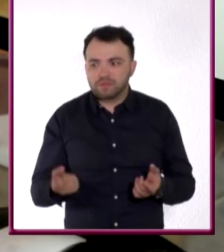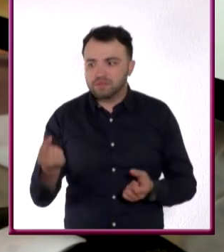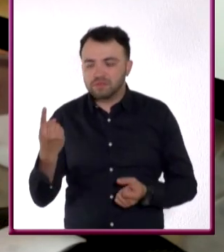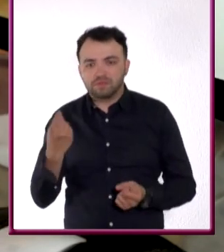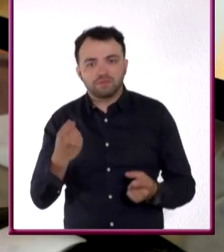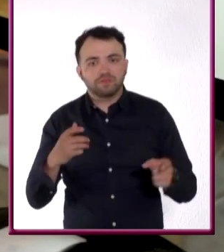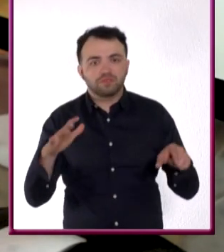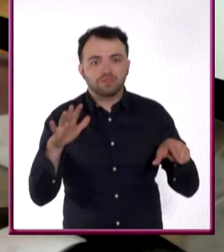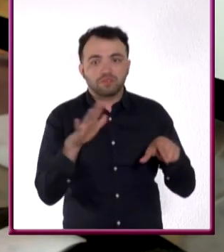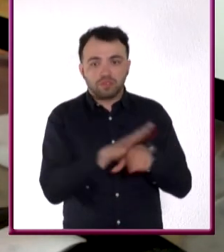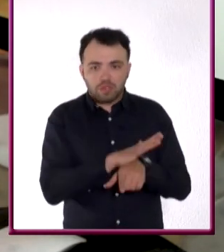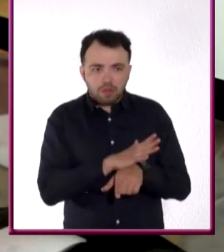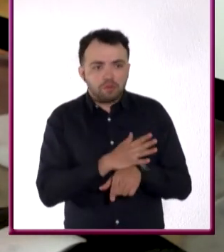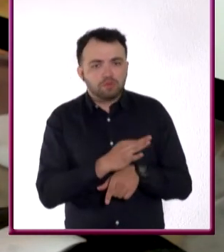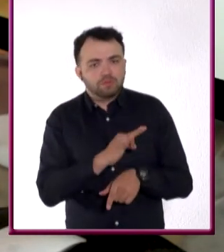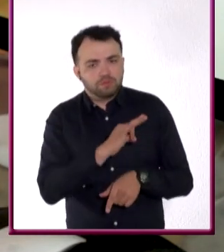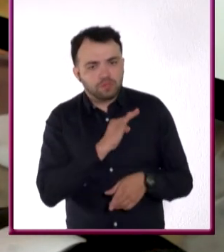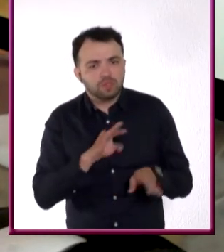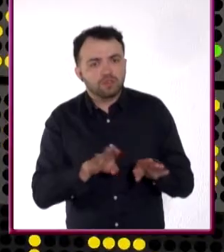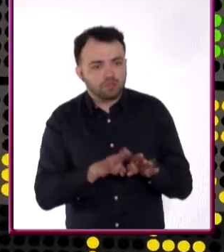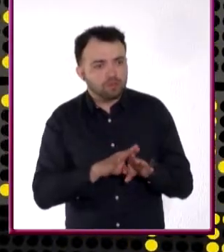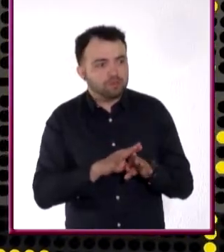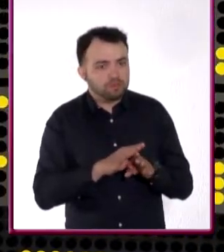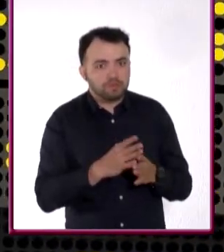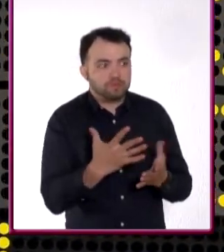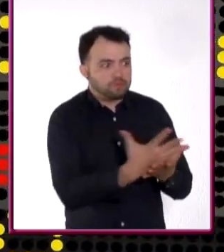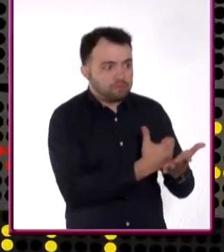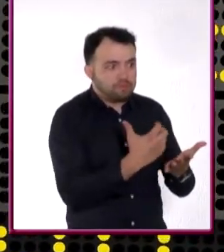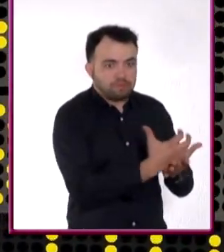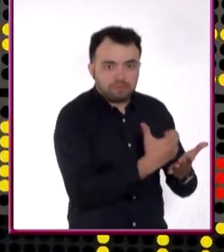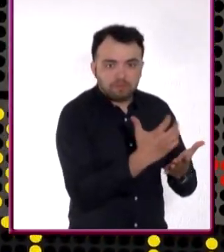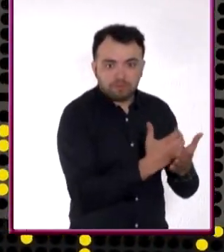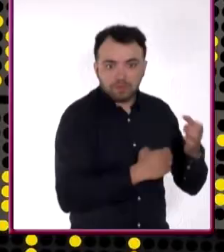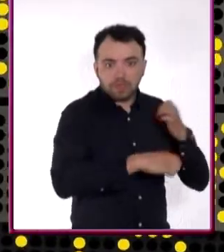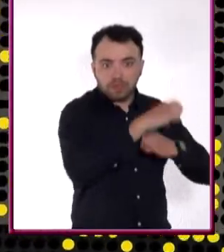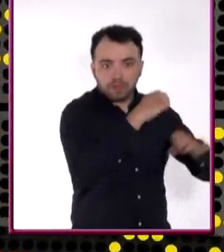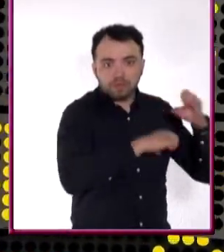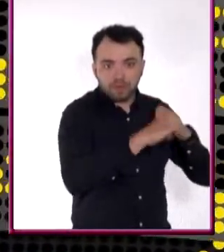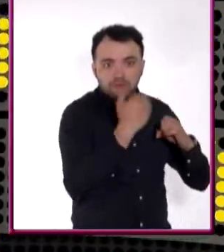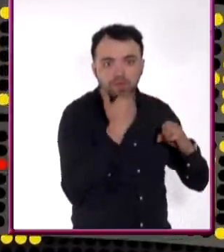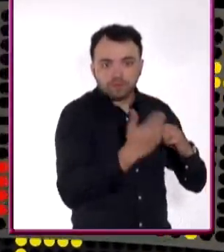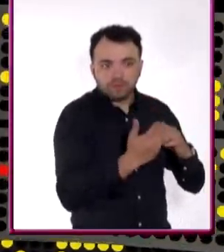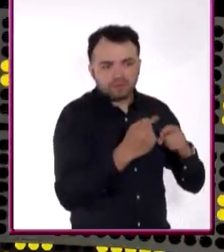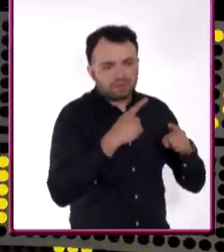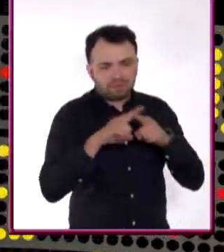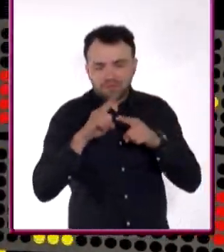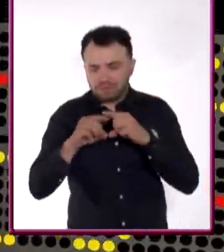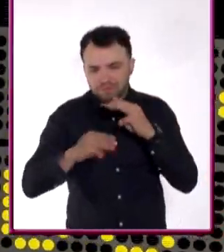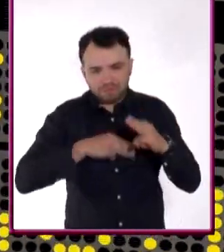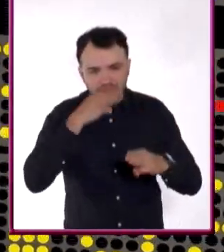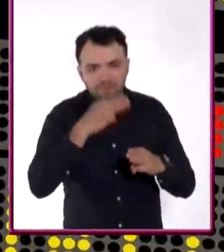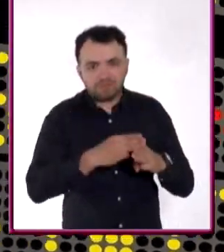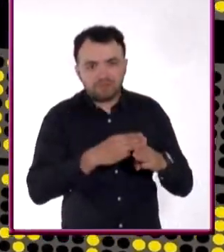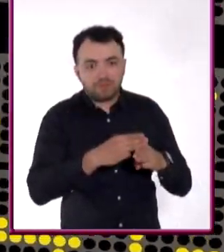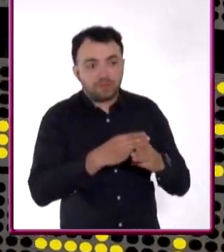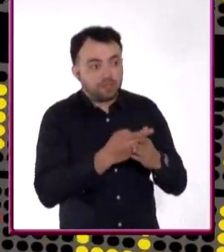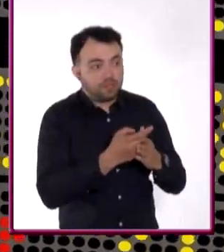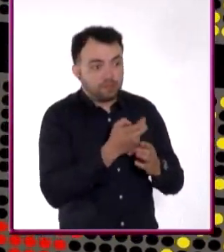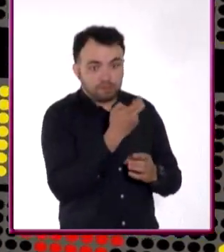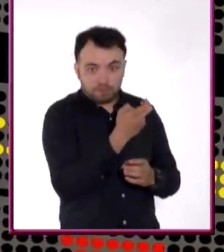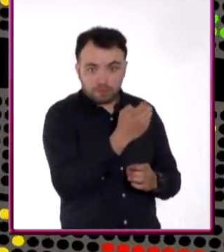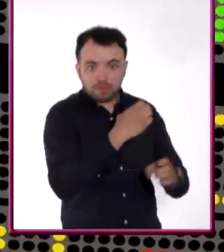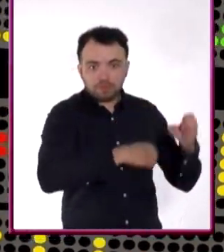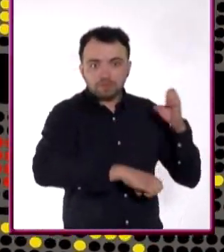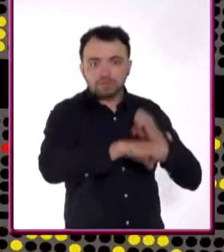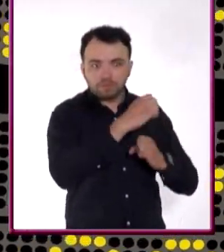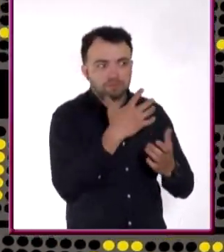ciertos cambios que han favorecido ahora a las empresas de energías renovables y en diferentes partes del mundo. A estas empresas les está